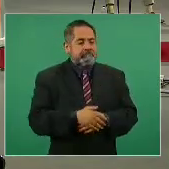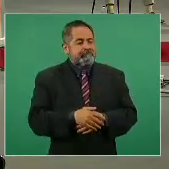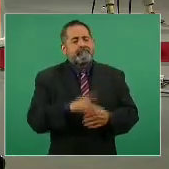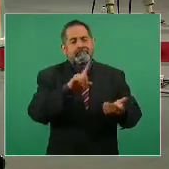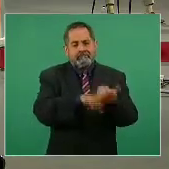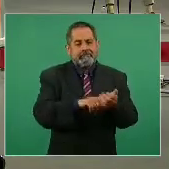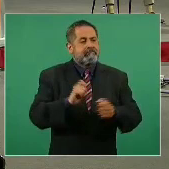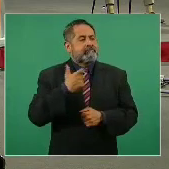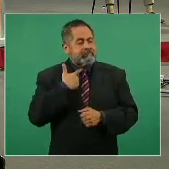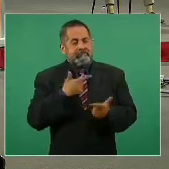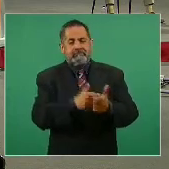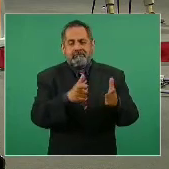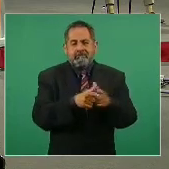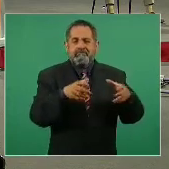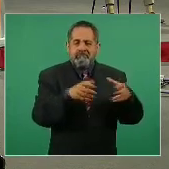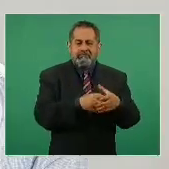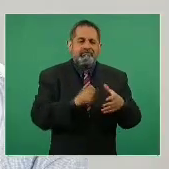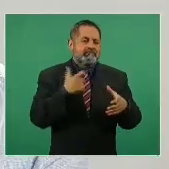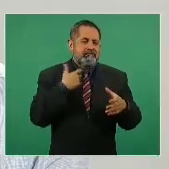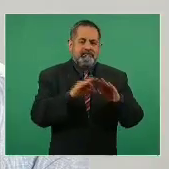pues vienen del antiguo régimen.